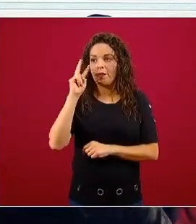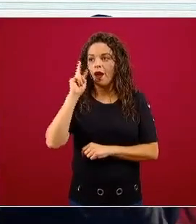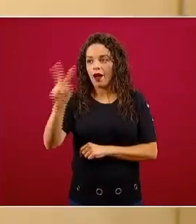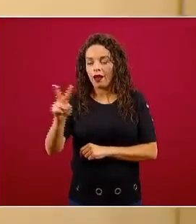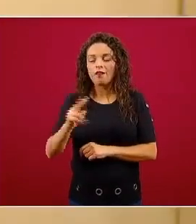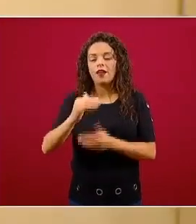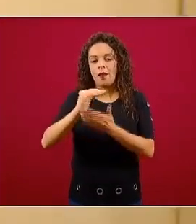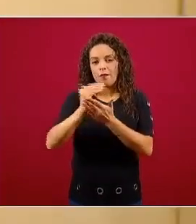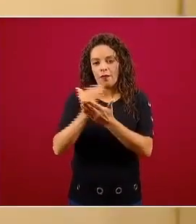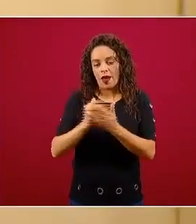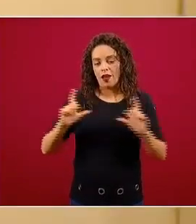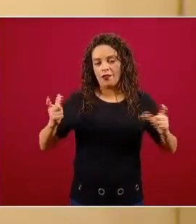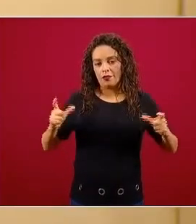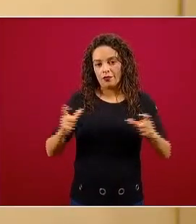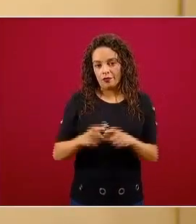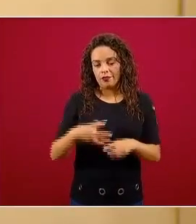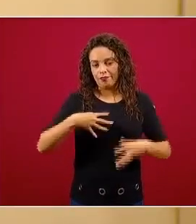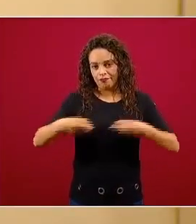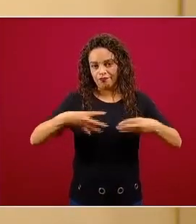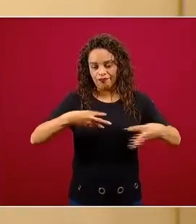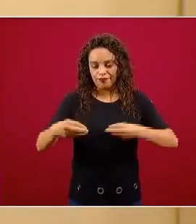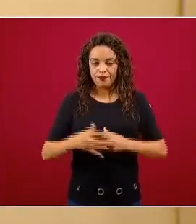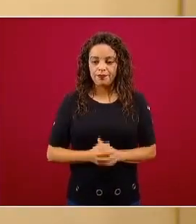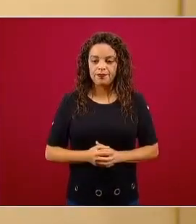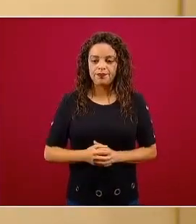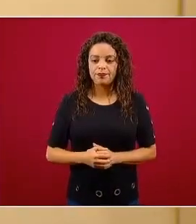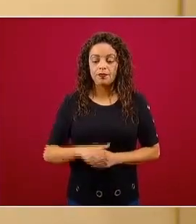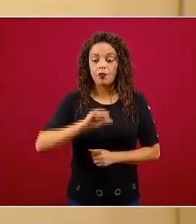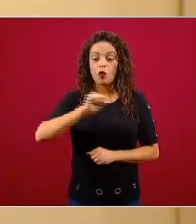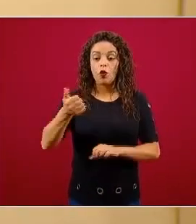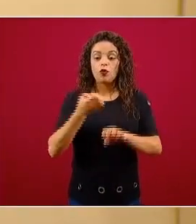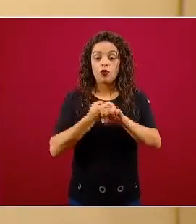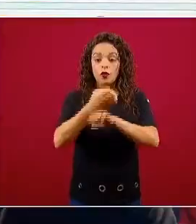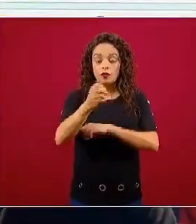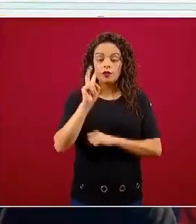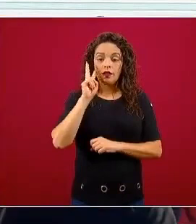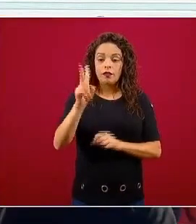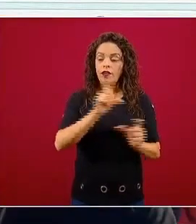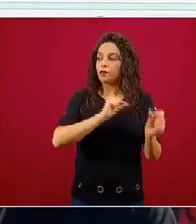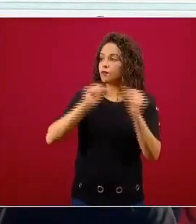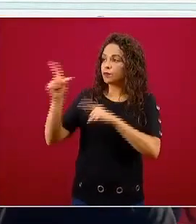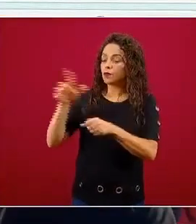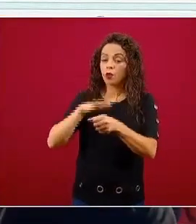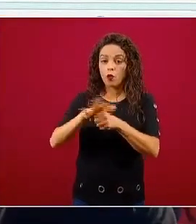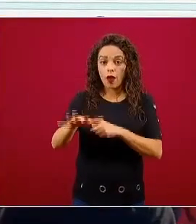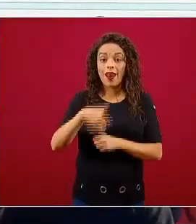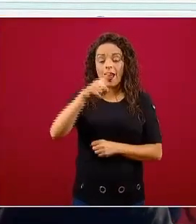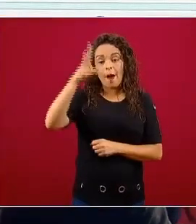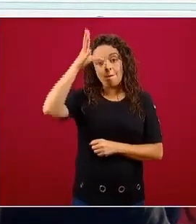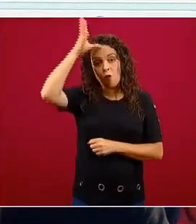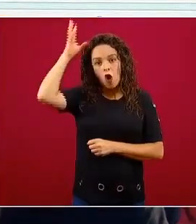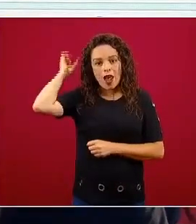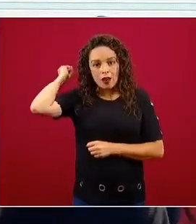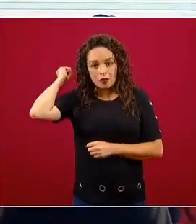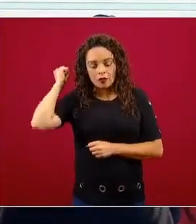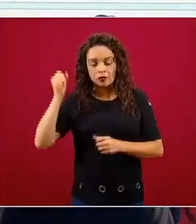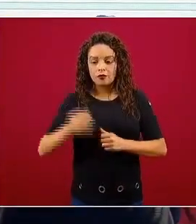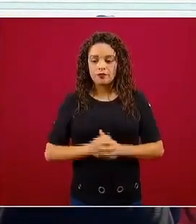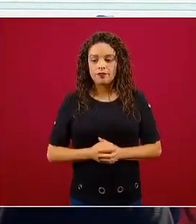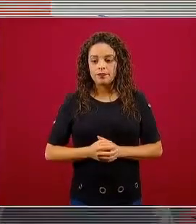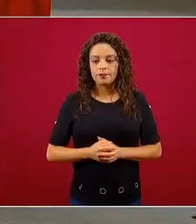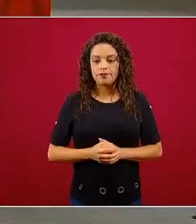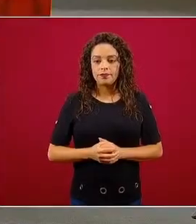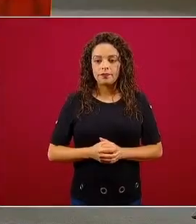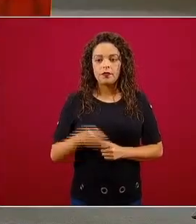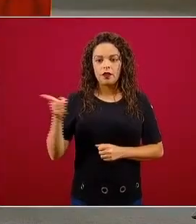noche, que es precisamente el estado de Morelos. Igualmente vemos una imagen, digamos que similar a